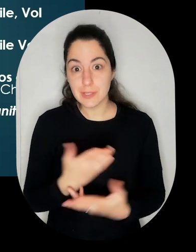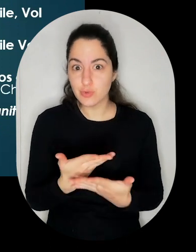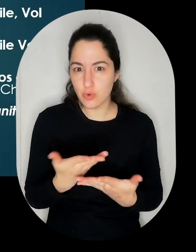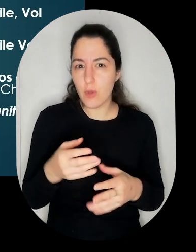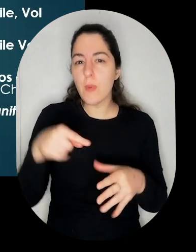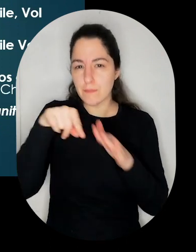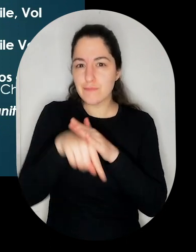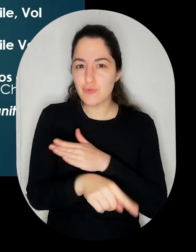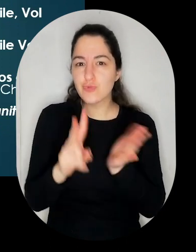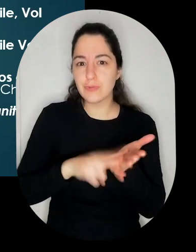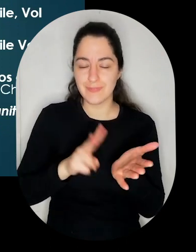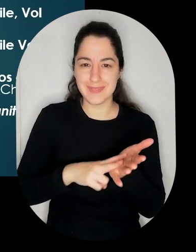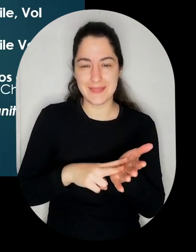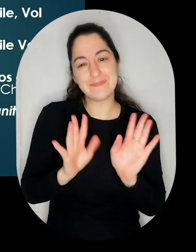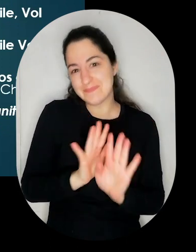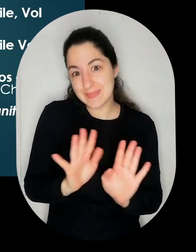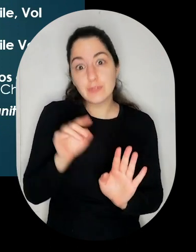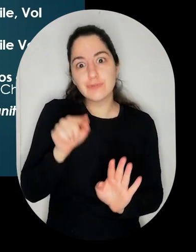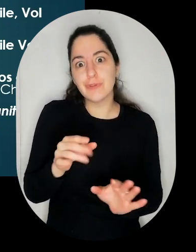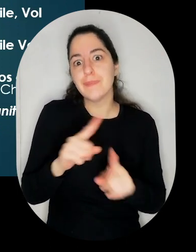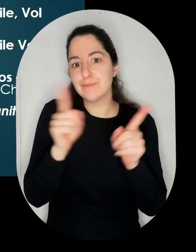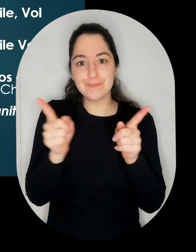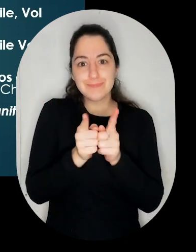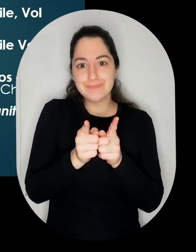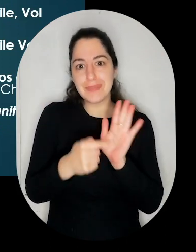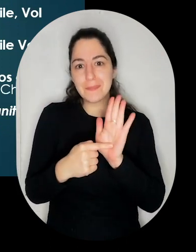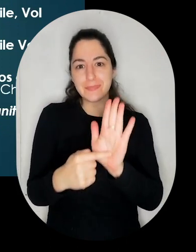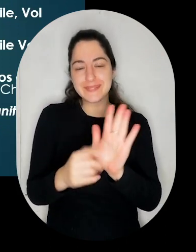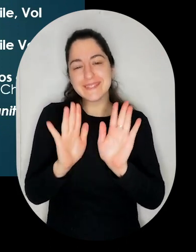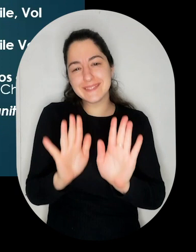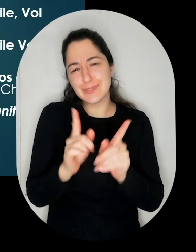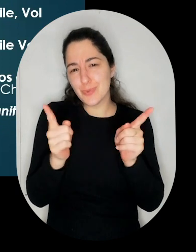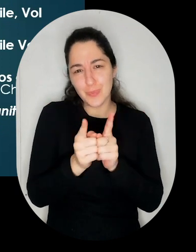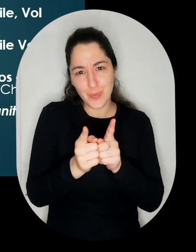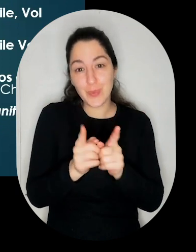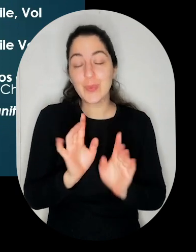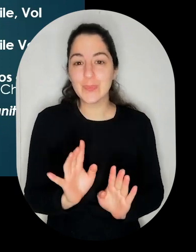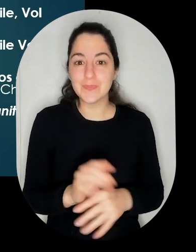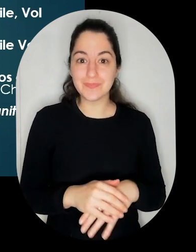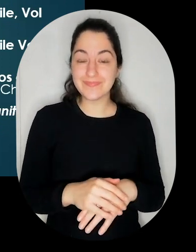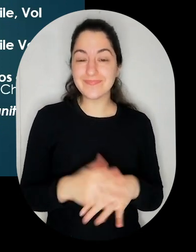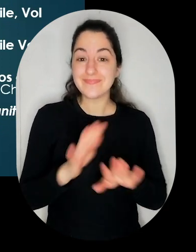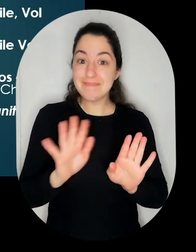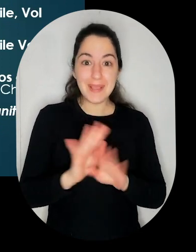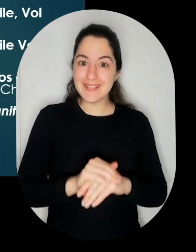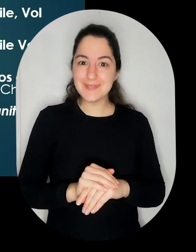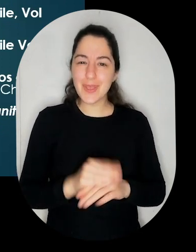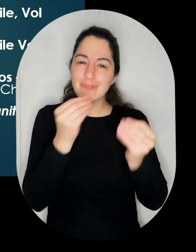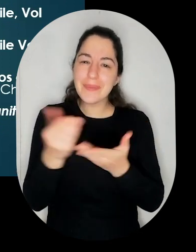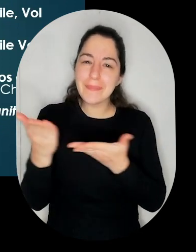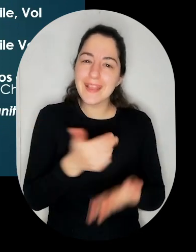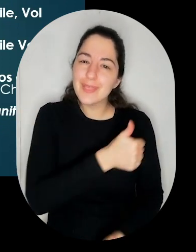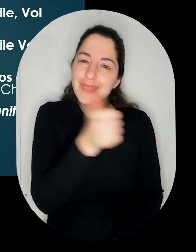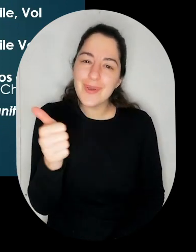podríamos profundizar mucho más en esto. Porque por supuesto, esto fue una pequeña exposición, muy breve, así que